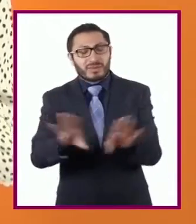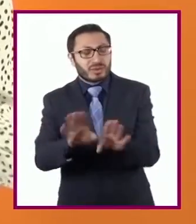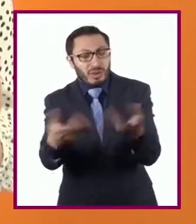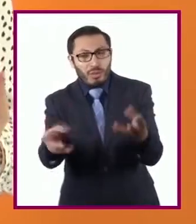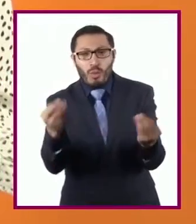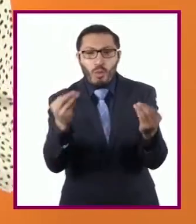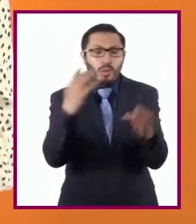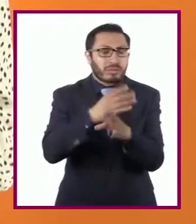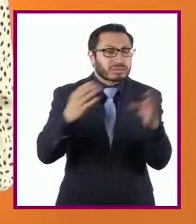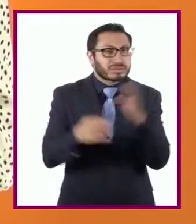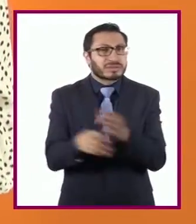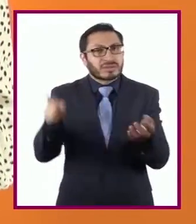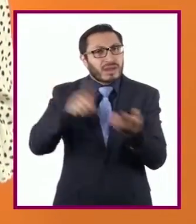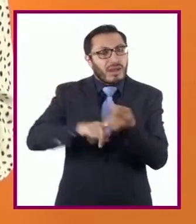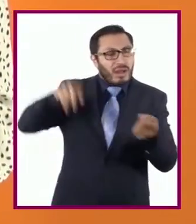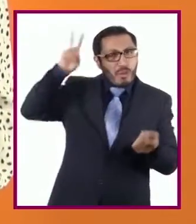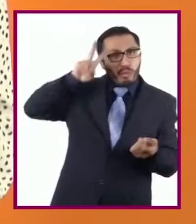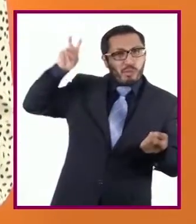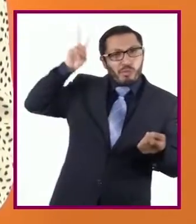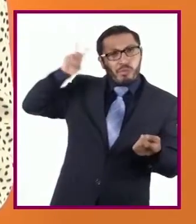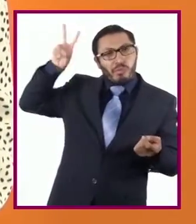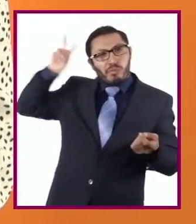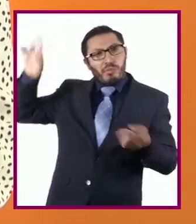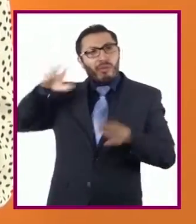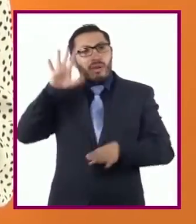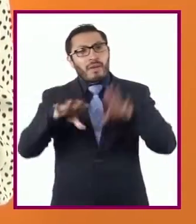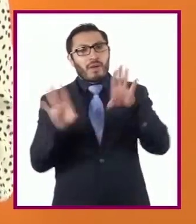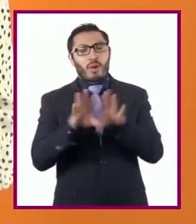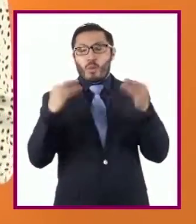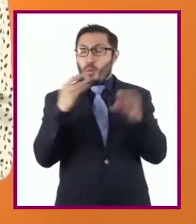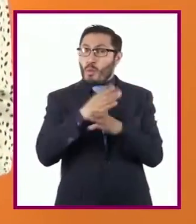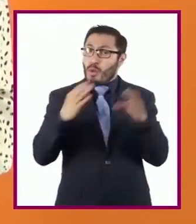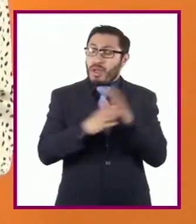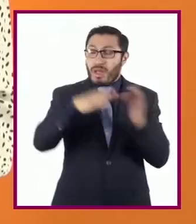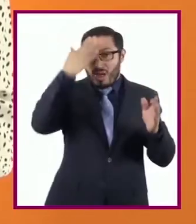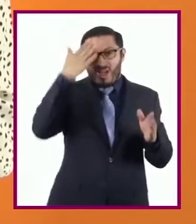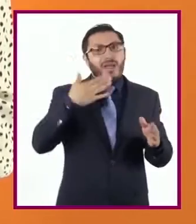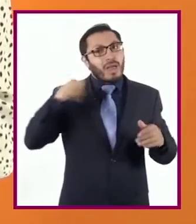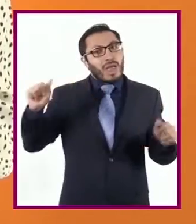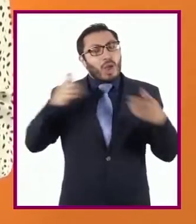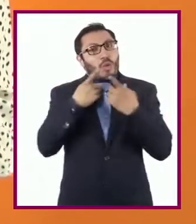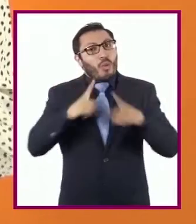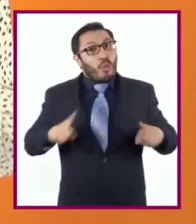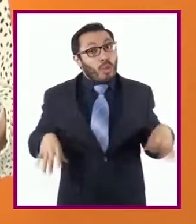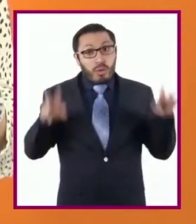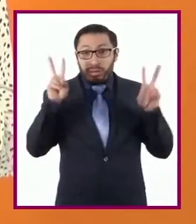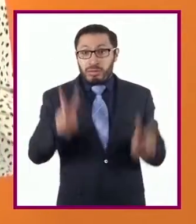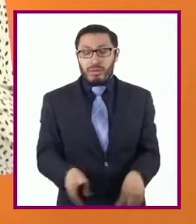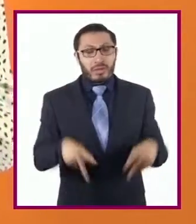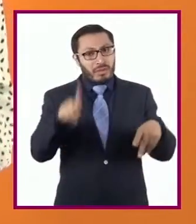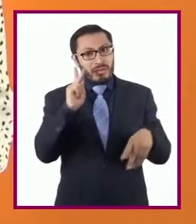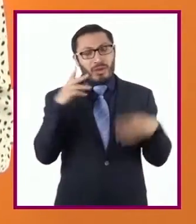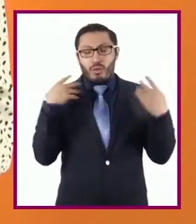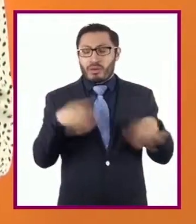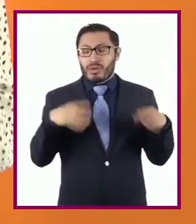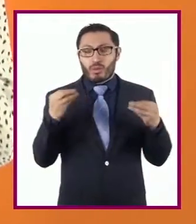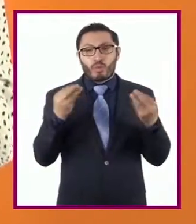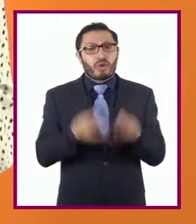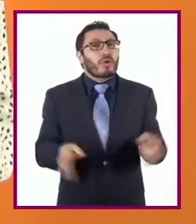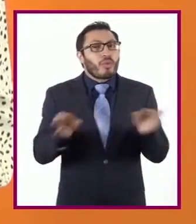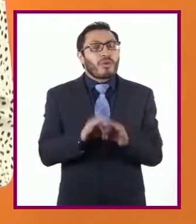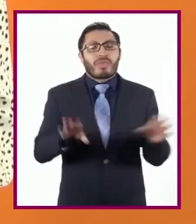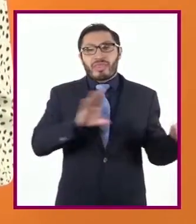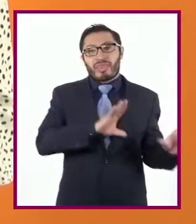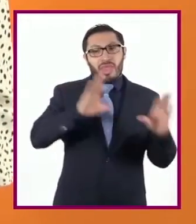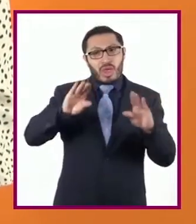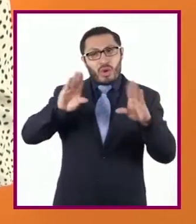muchos sueños, muchas inquietudes y a veces tienen muchas capacidades y es importante que reciban como esta guía a